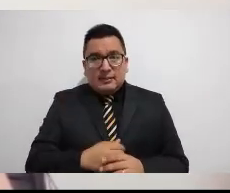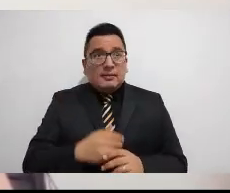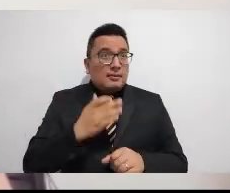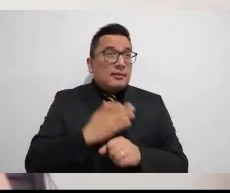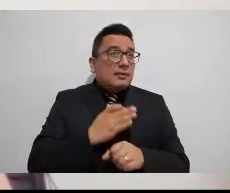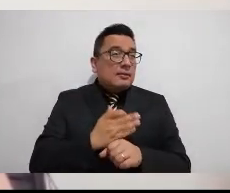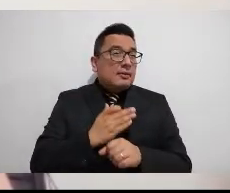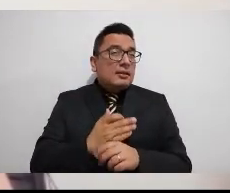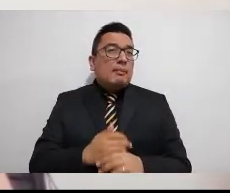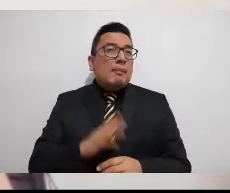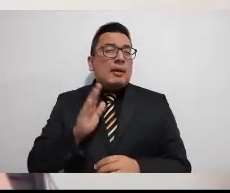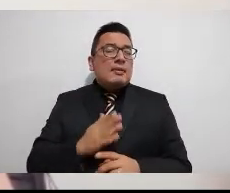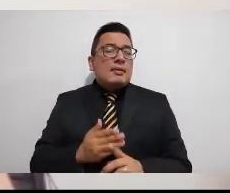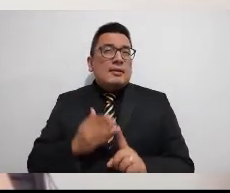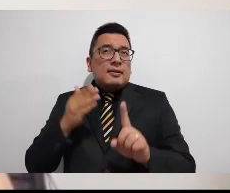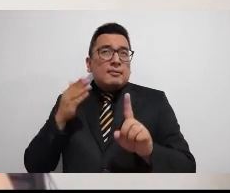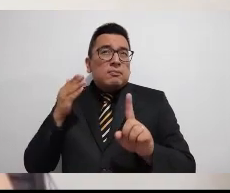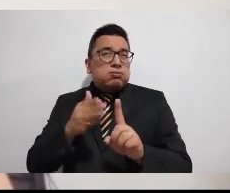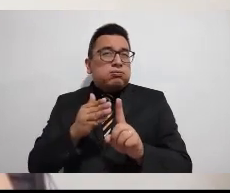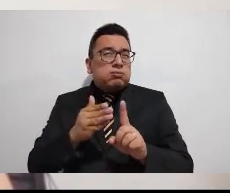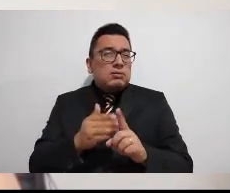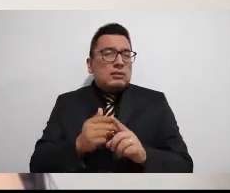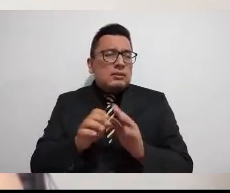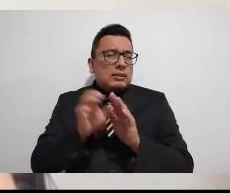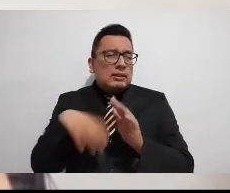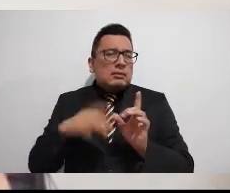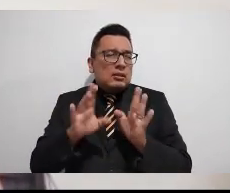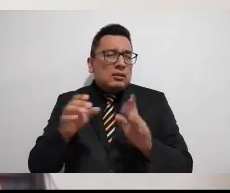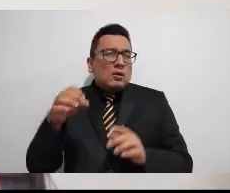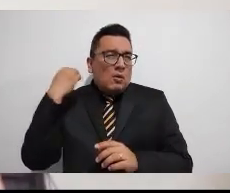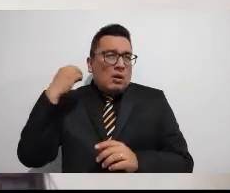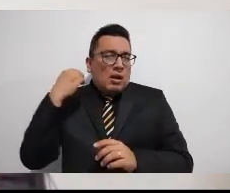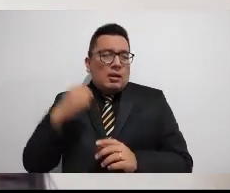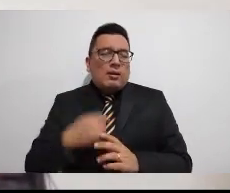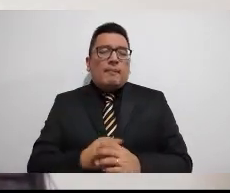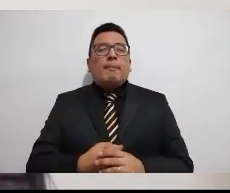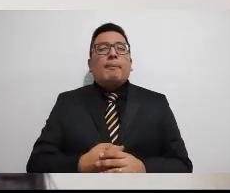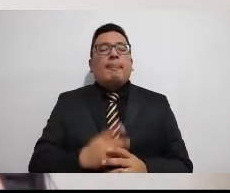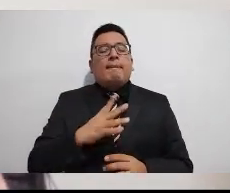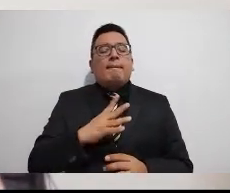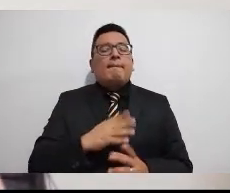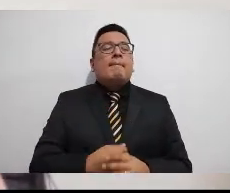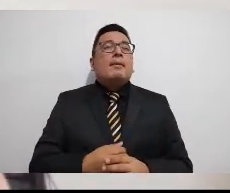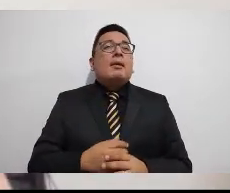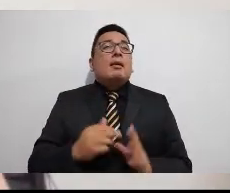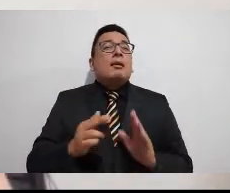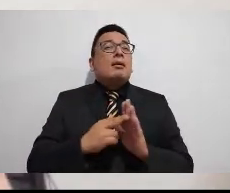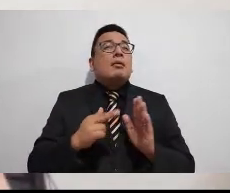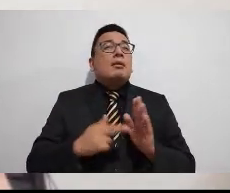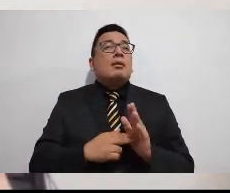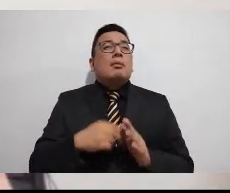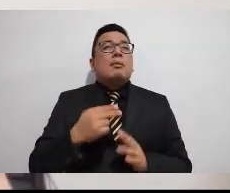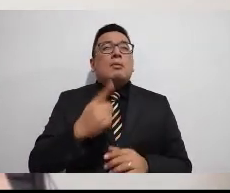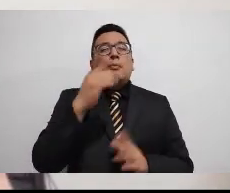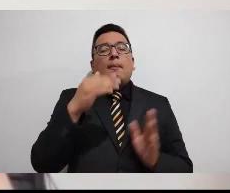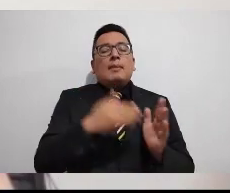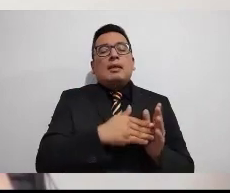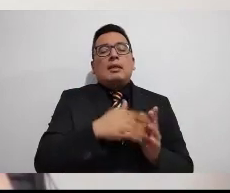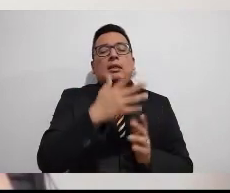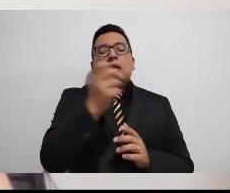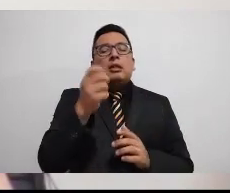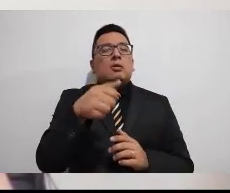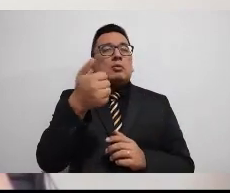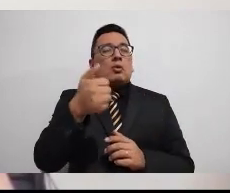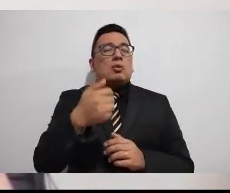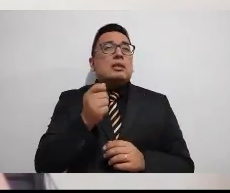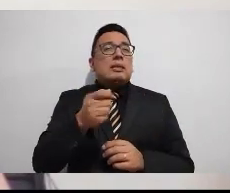este momento muy particular e interesante. En Oaxaca justo nos encontramos ahora ante la norma 1511 que tiene que ver con la paridad en